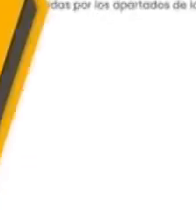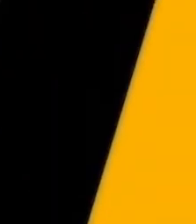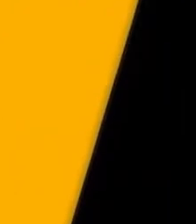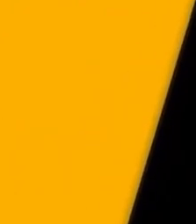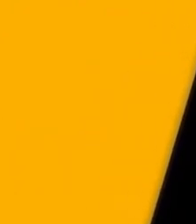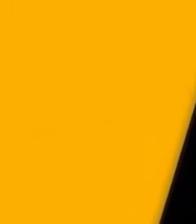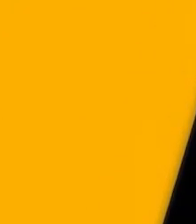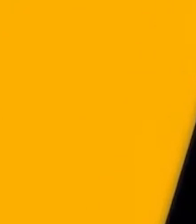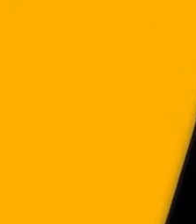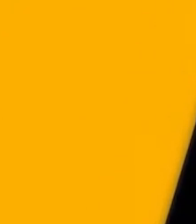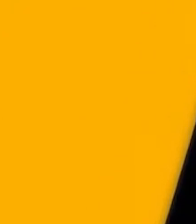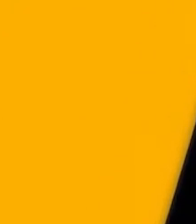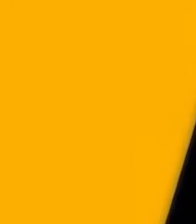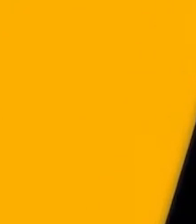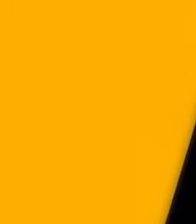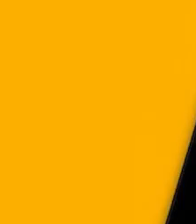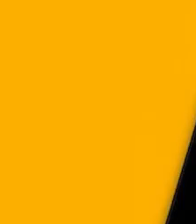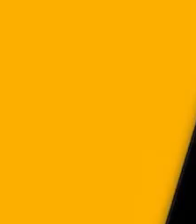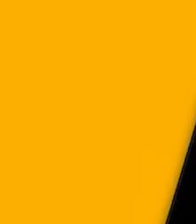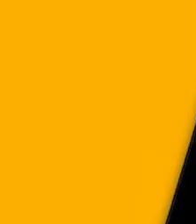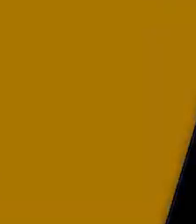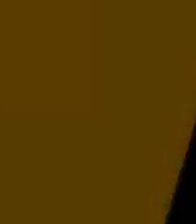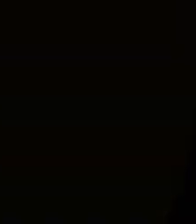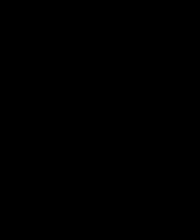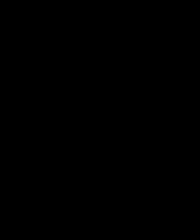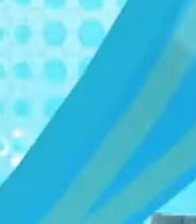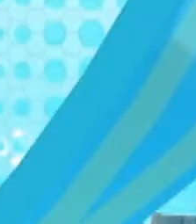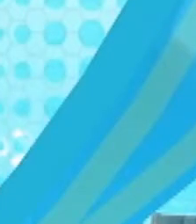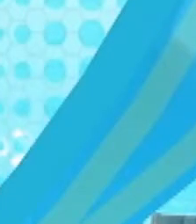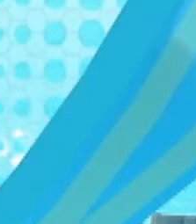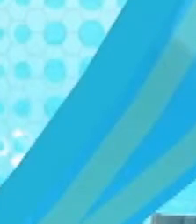una alianza del INA, ICT y Canatur.